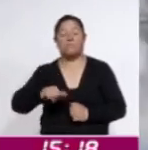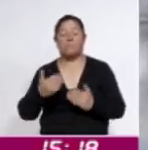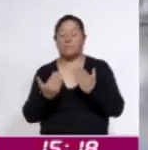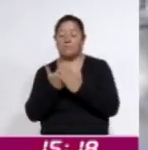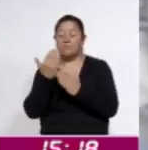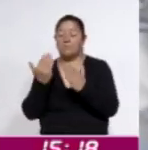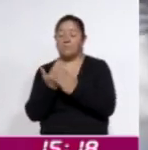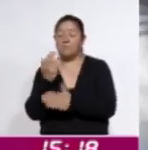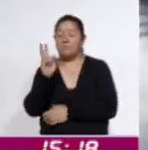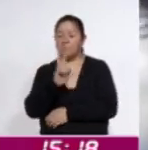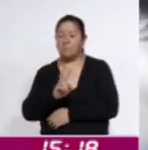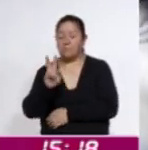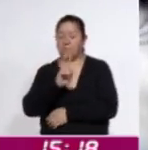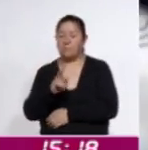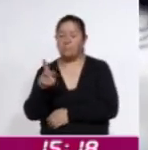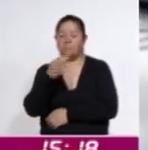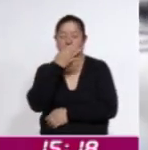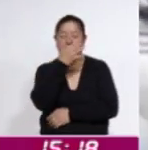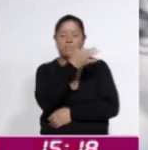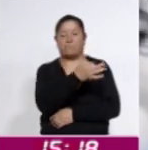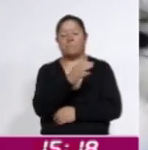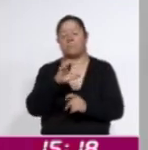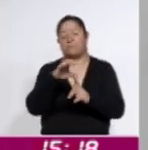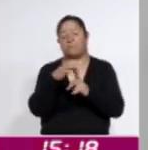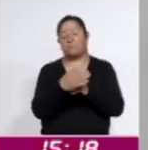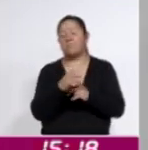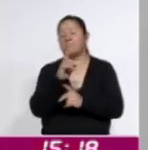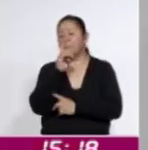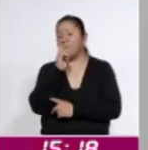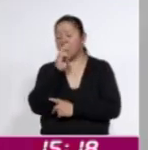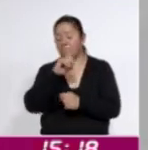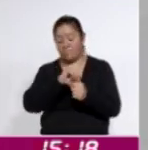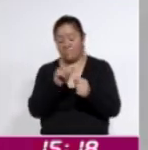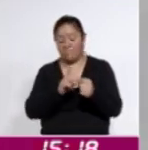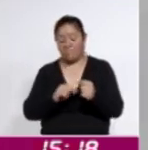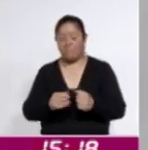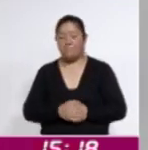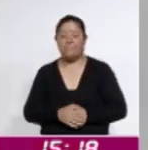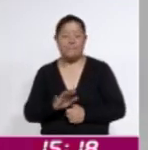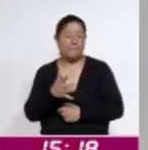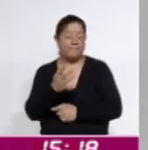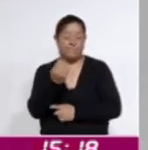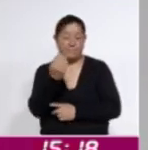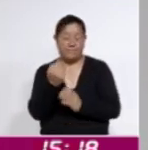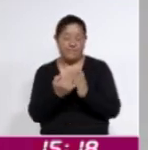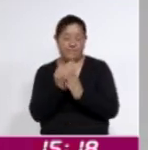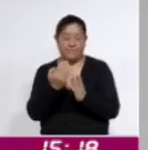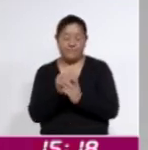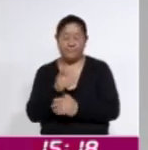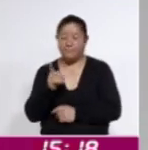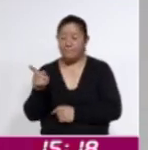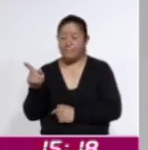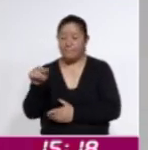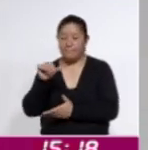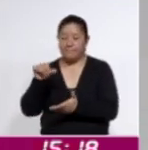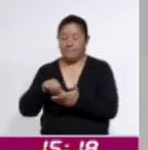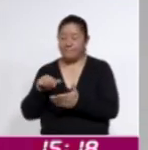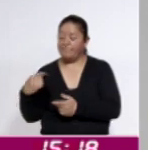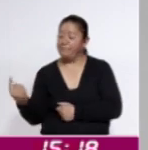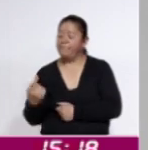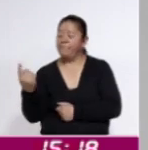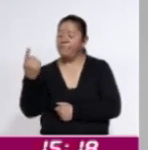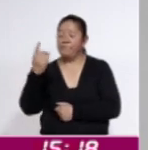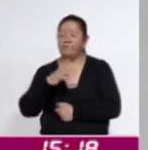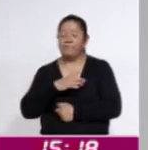de noviembre, así lo dio a conocer la Comisión Nacional del Agua. Cerca de las 9 horas, el centro de Rafael se localizaba aproximadamente a